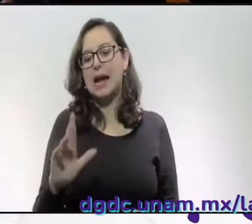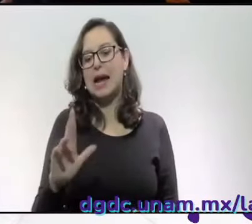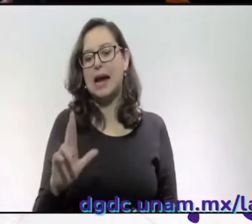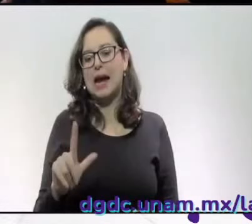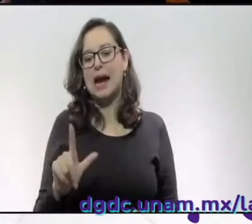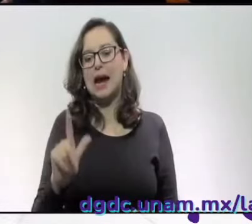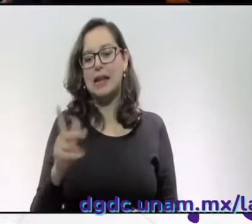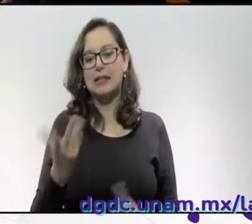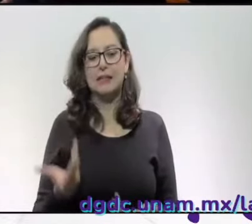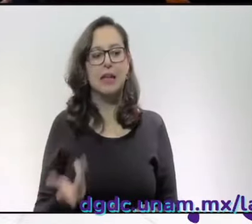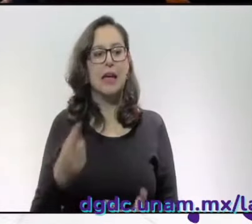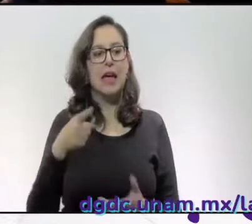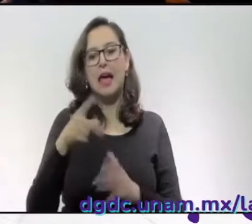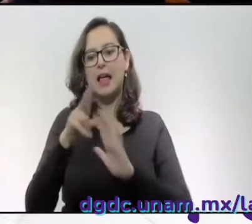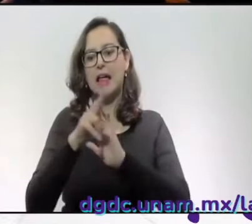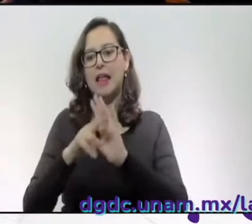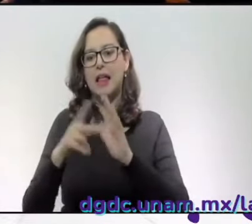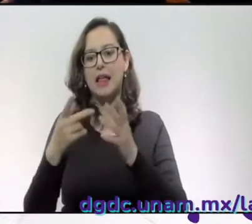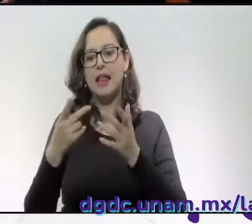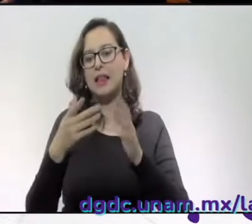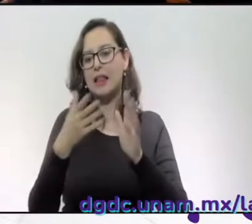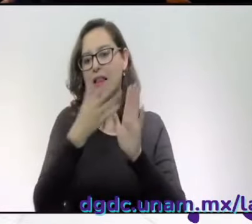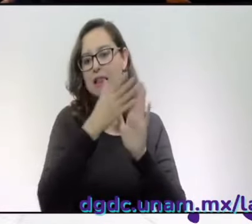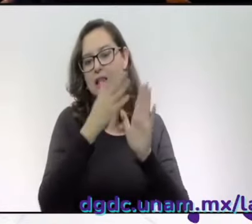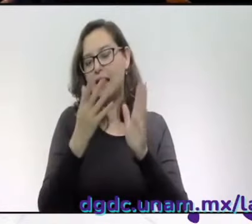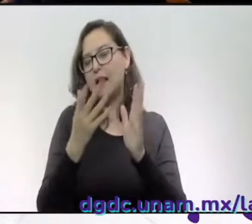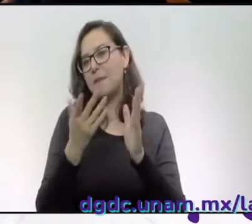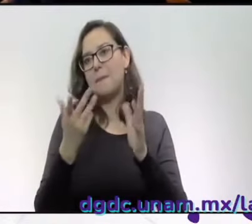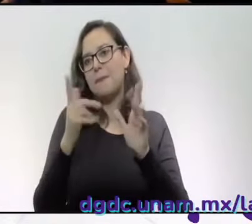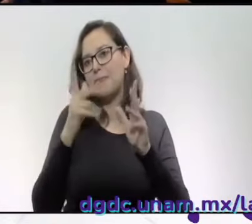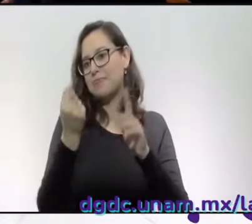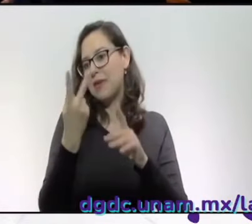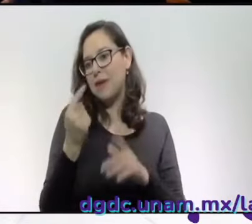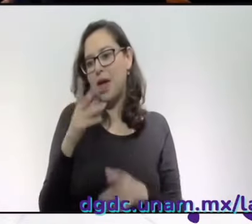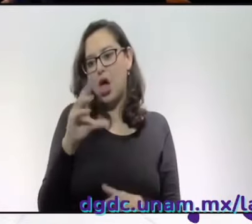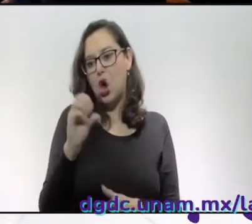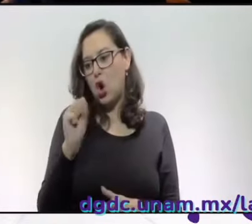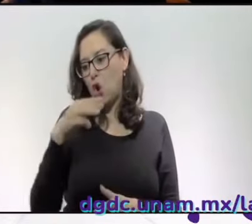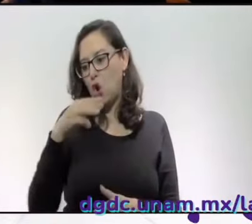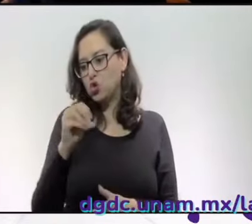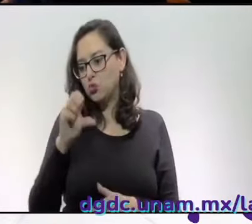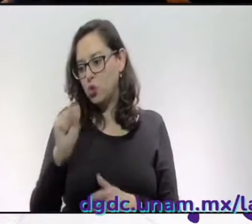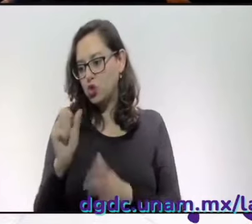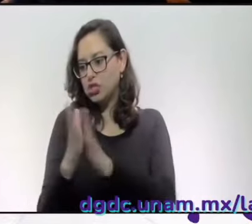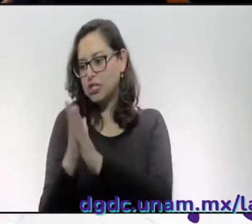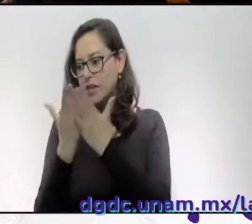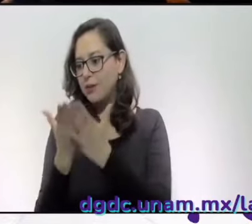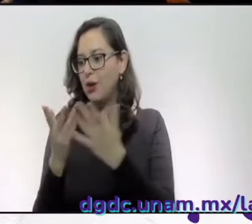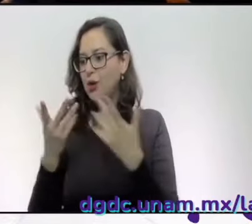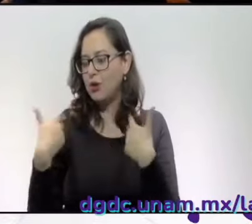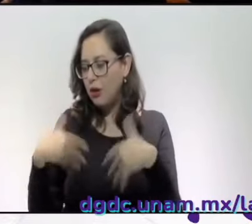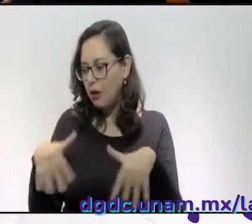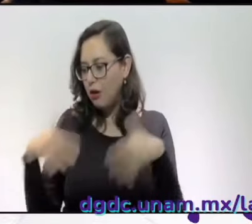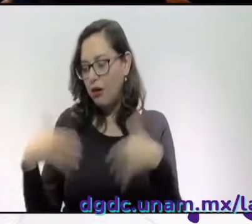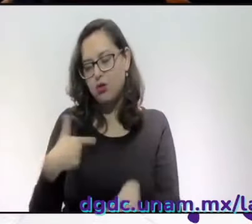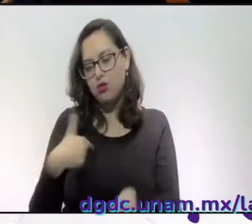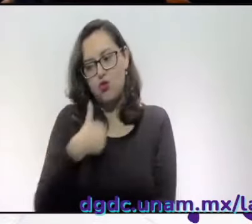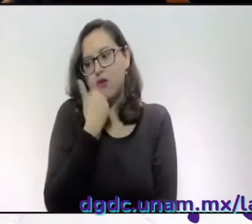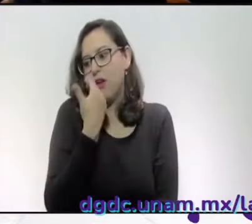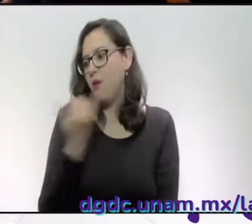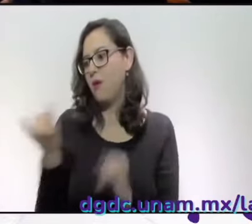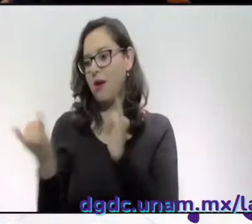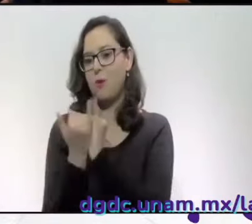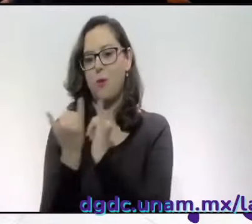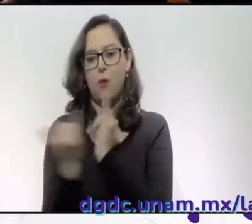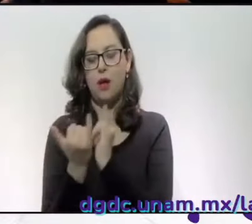Cosmos, sus libros de divulgación, para mí fueron fantásticos y fueron realmente los que me convencieron de que yo quería hacer eso, que yo quería ser científico. Y también